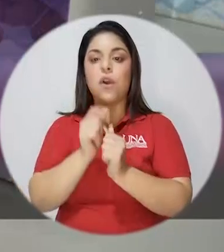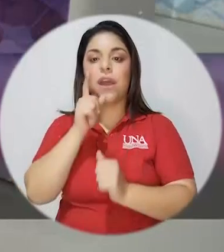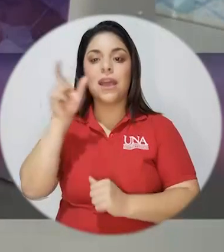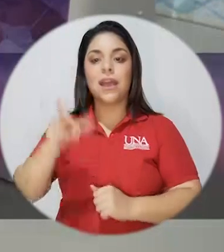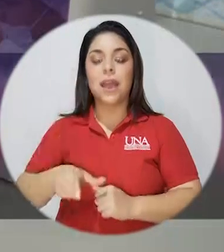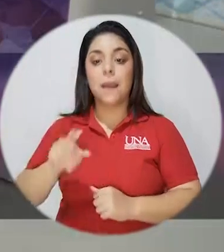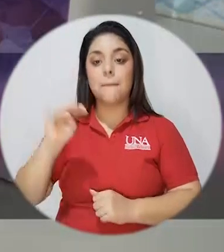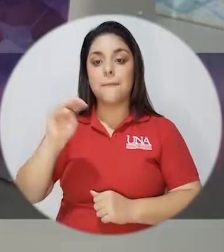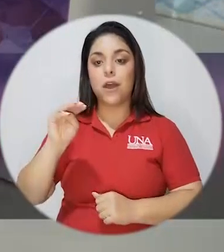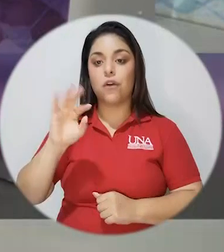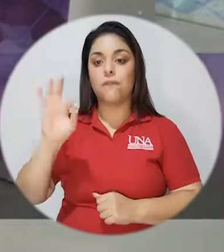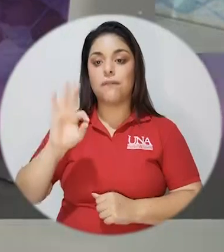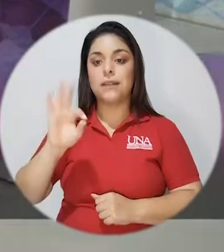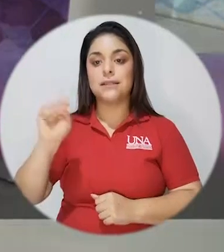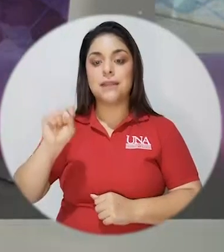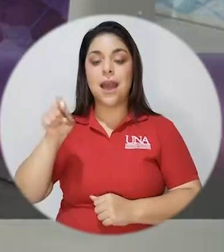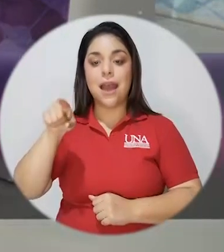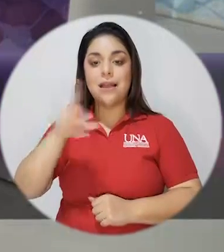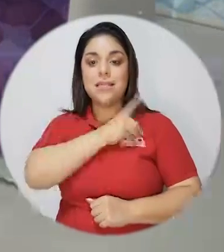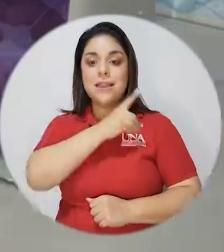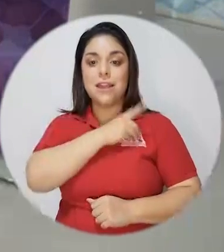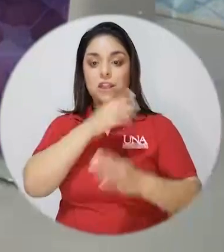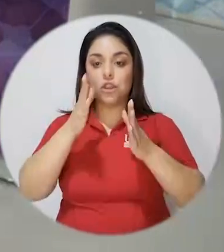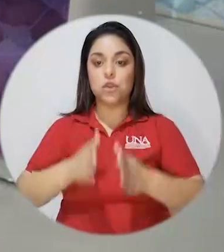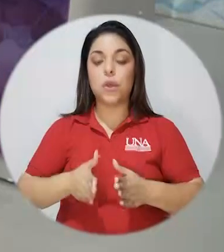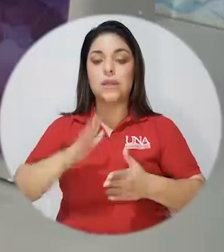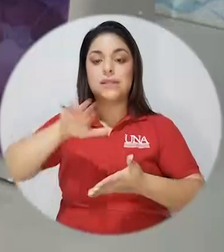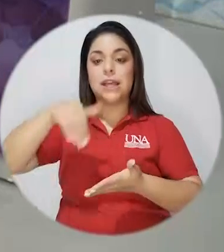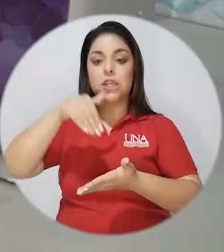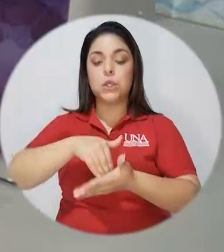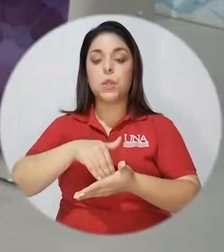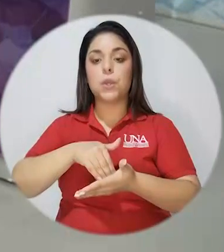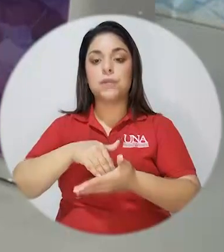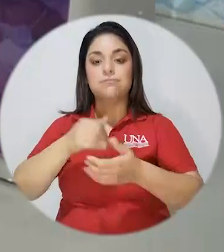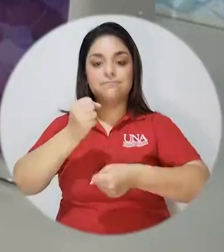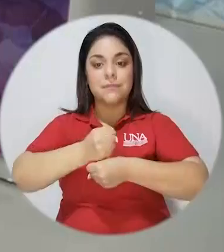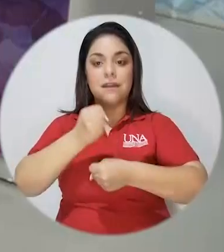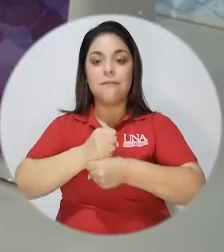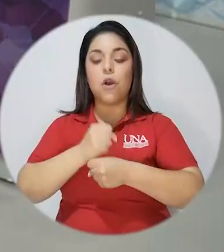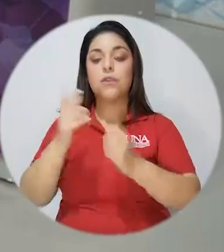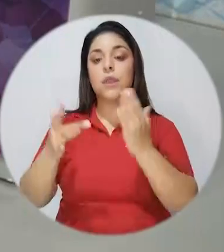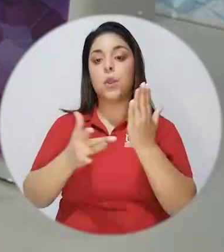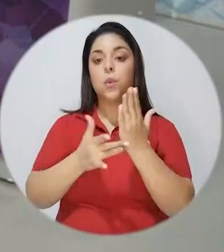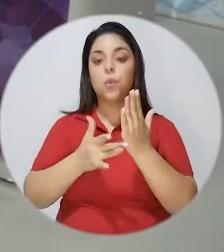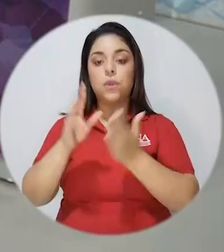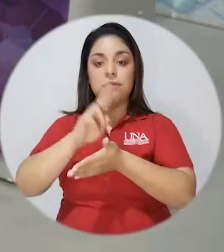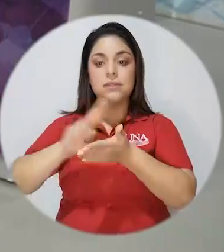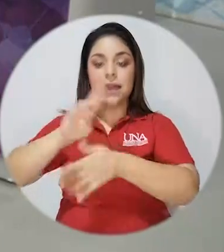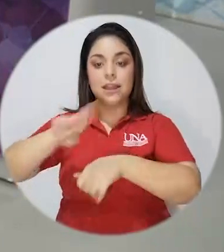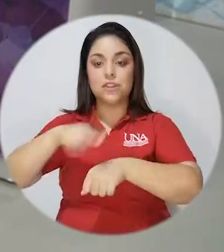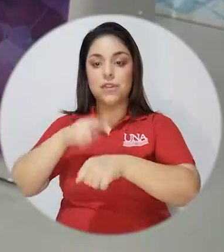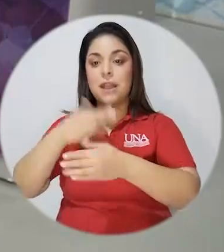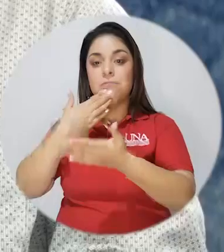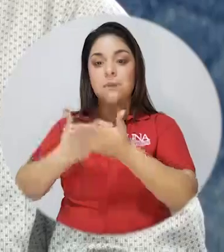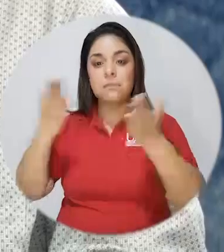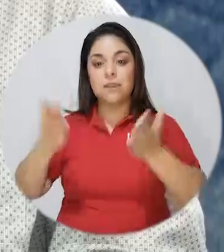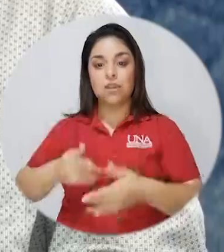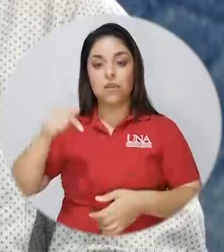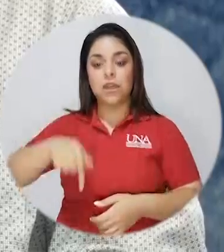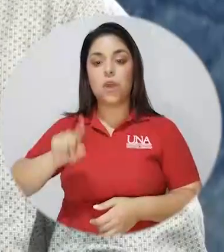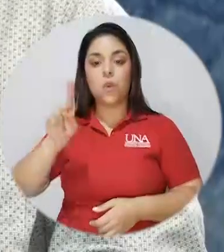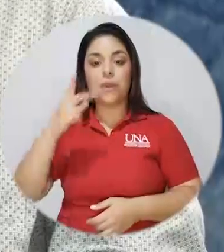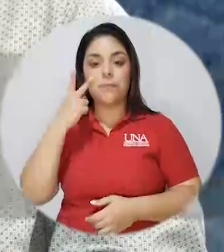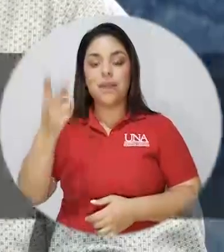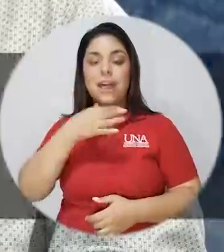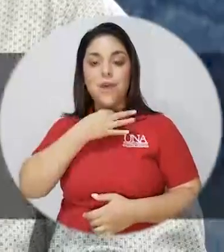Phillips Seas, quien es el director del Centro de Gestión Tecnológica de la Universidad Nacional. Bienvenido a Una Mirada, Michael, qué gusto tenerlo aquí. Muchas